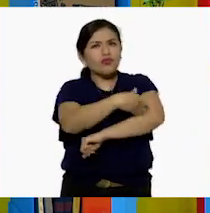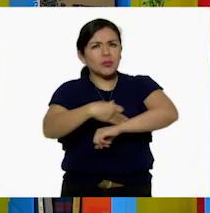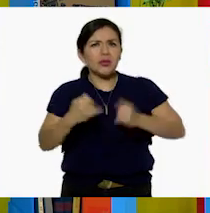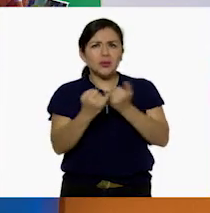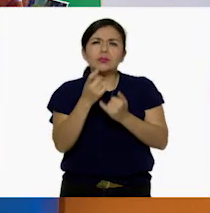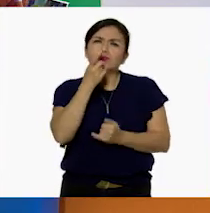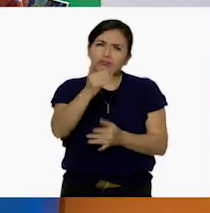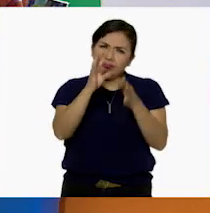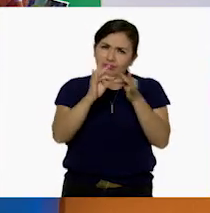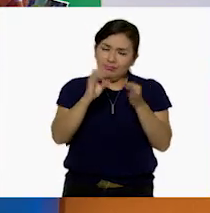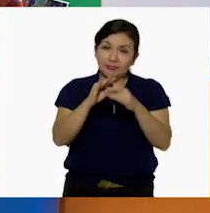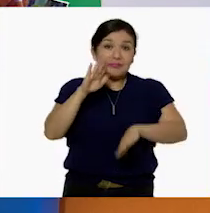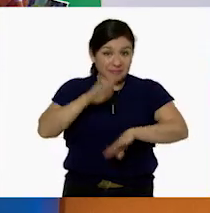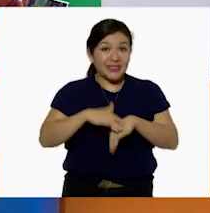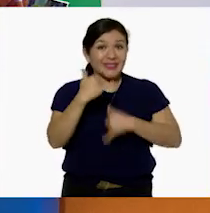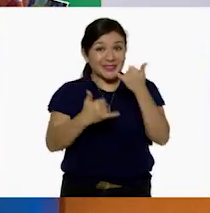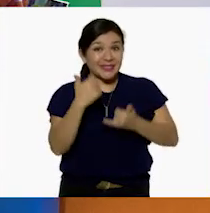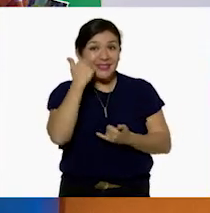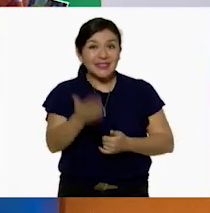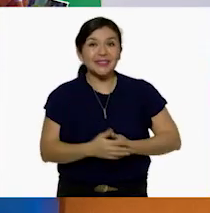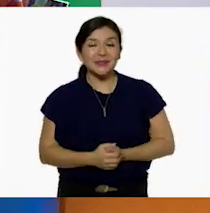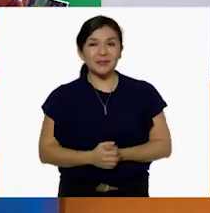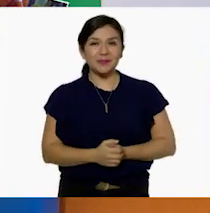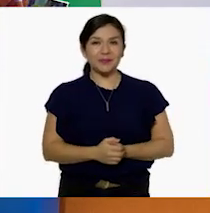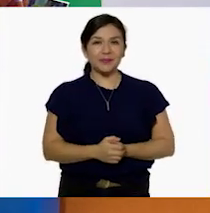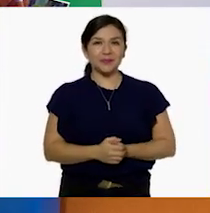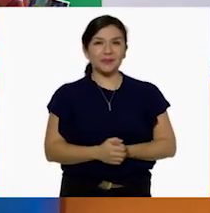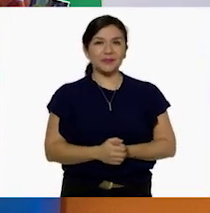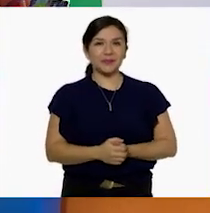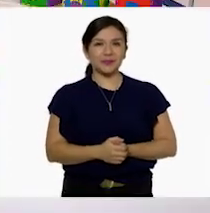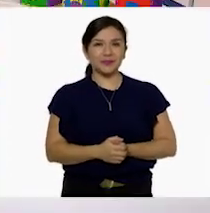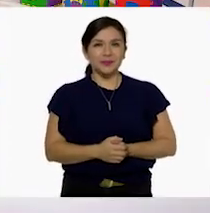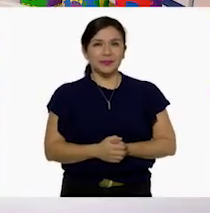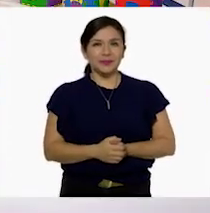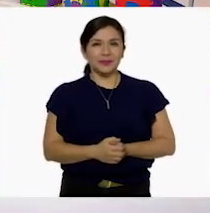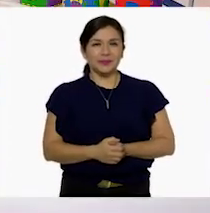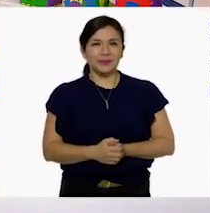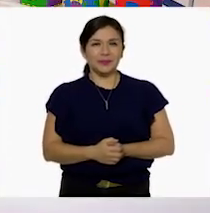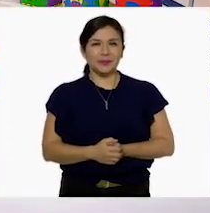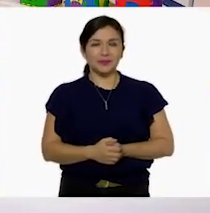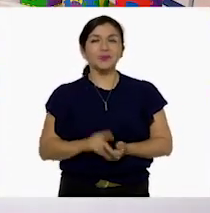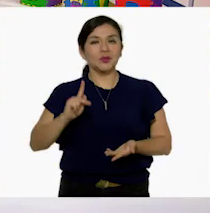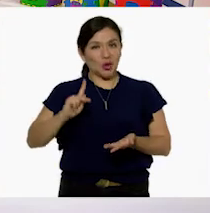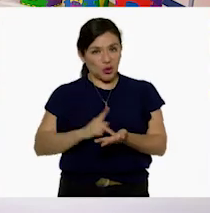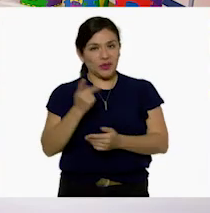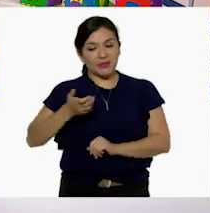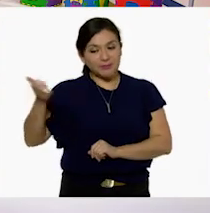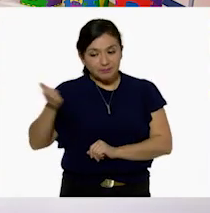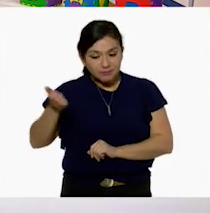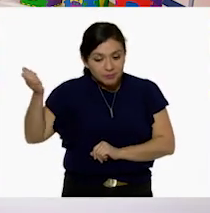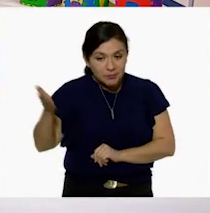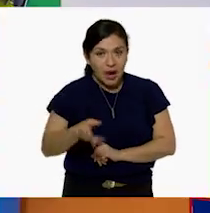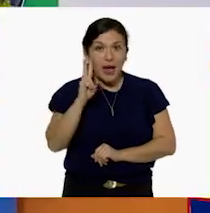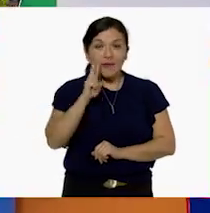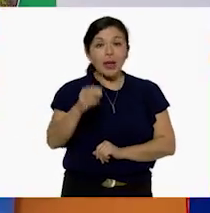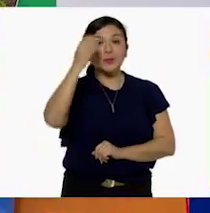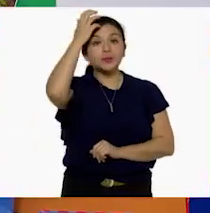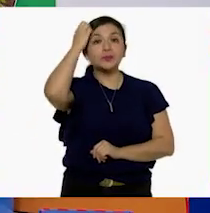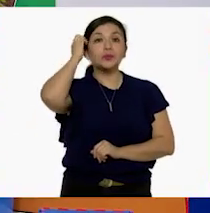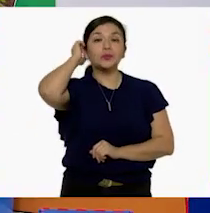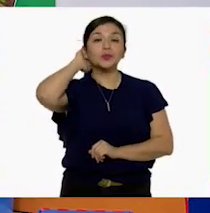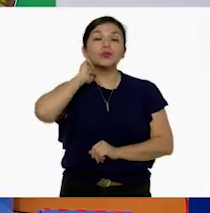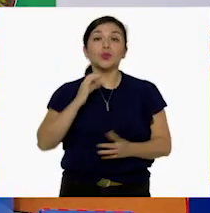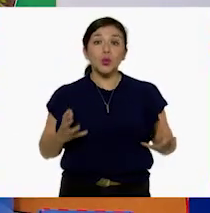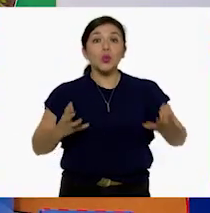también. ¿Listos para continuar el juego? ¡Sí! Entonces, vamos a tirar ese gran dado. ¡Excelente! Y listos,